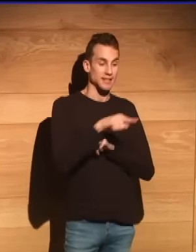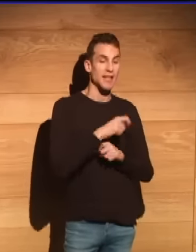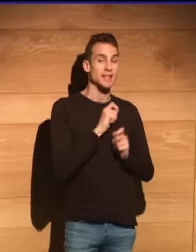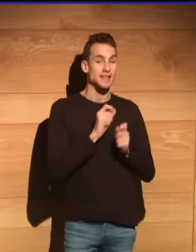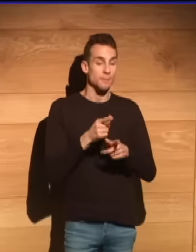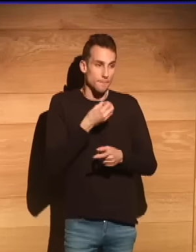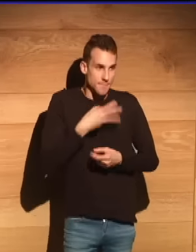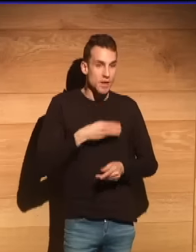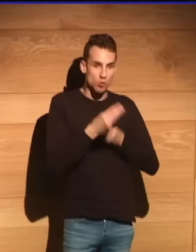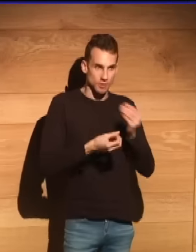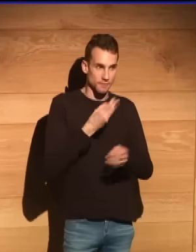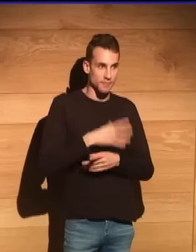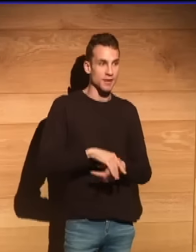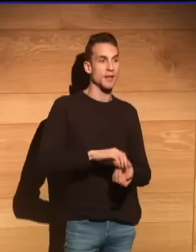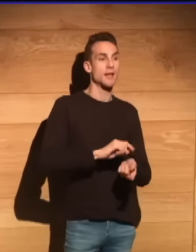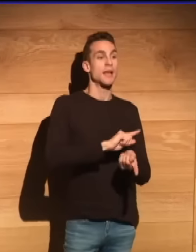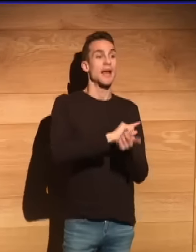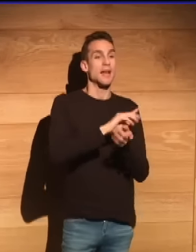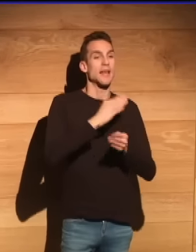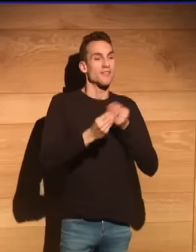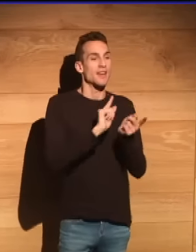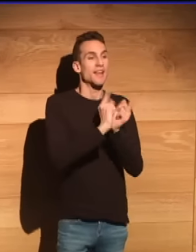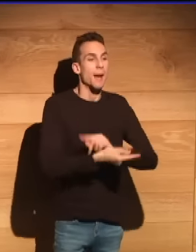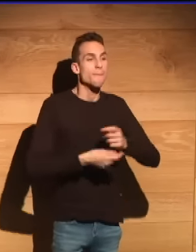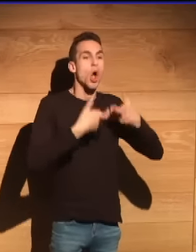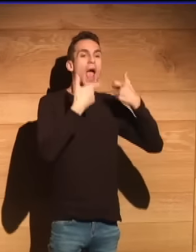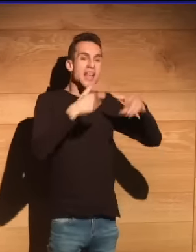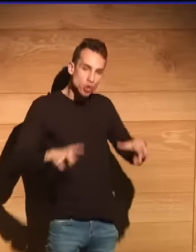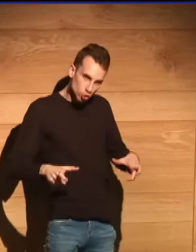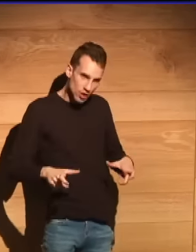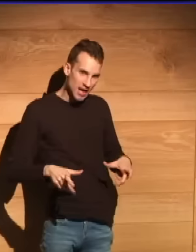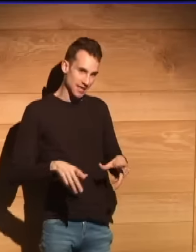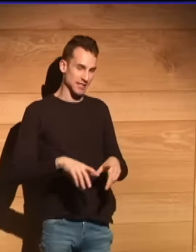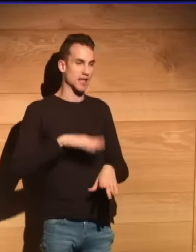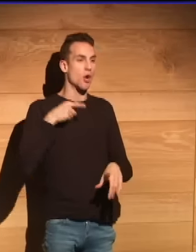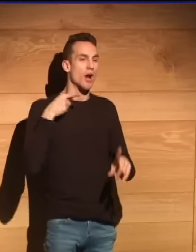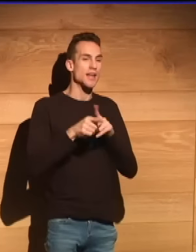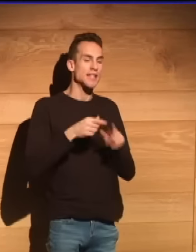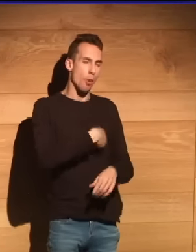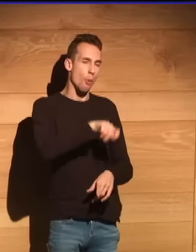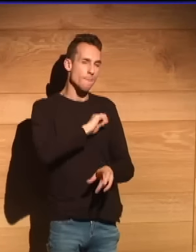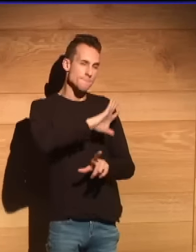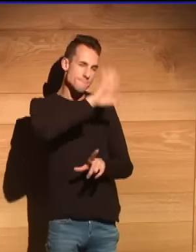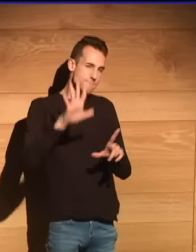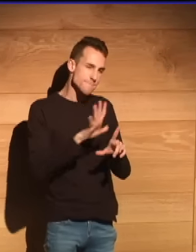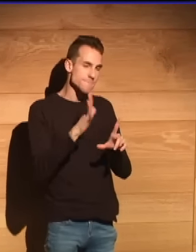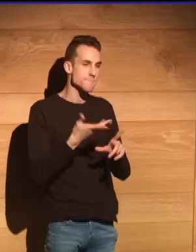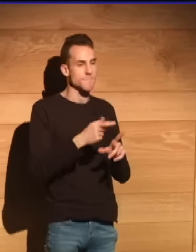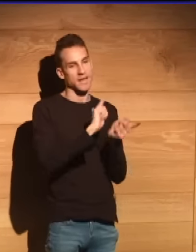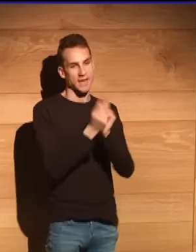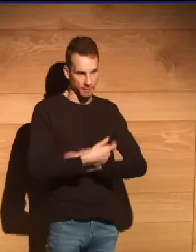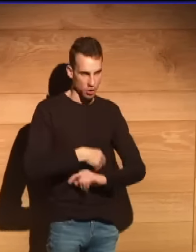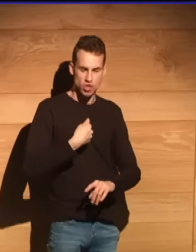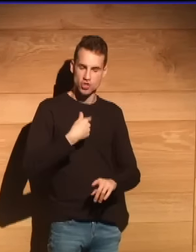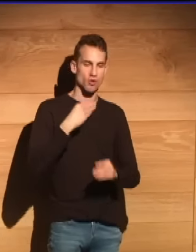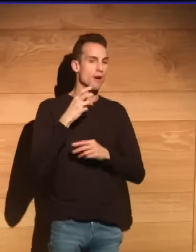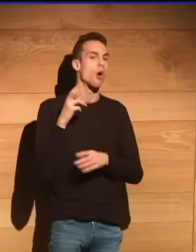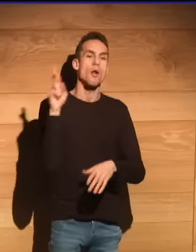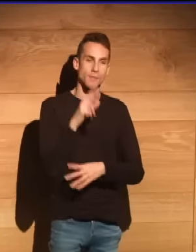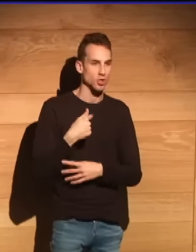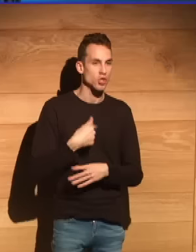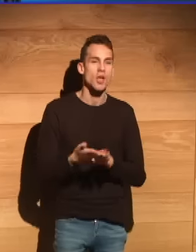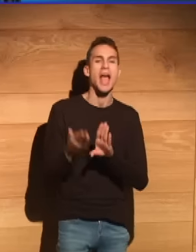no coyunturales, sino estructurales y de fondo para cambiar el país. Yo digo, yo no quiero volver a donde estábamos antes